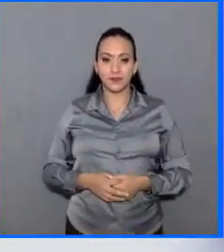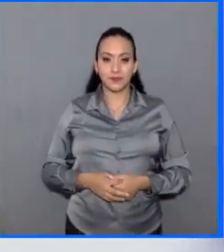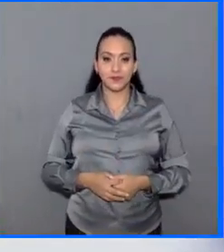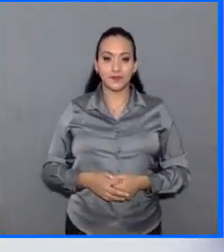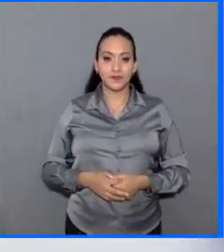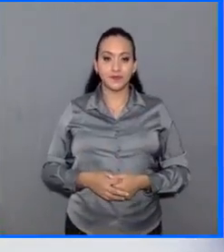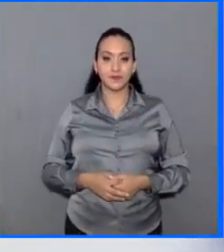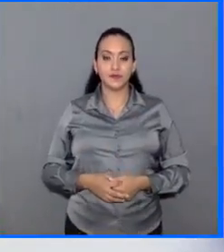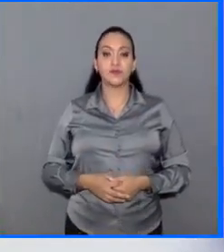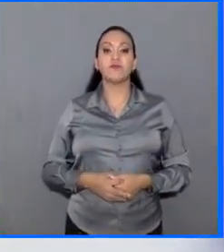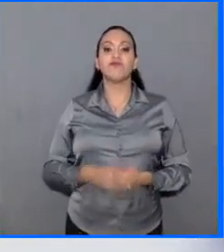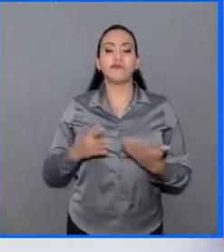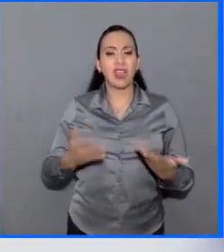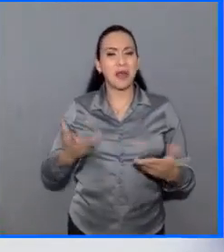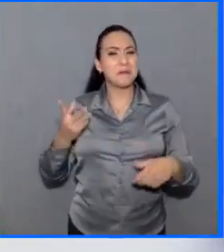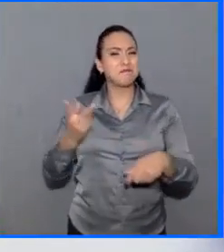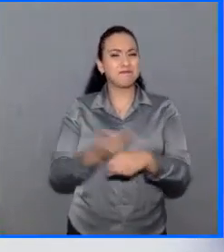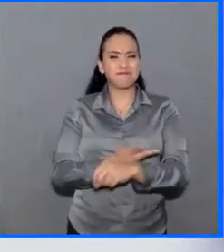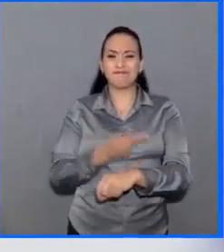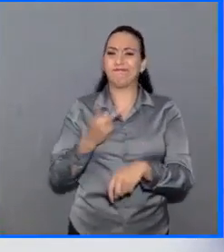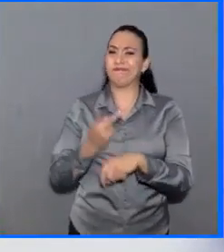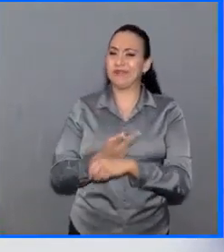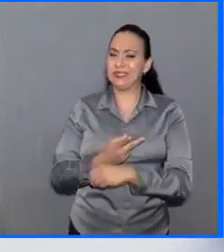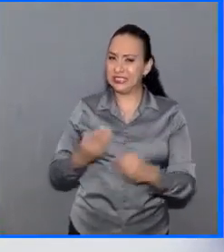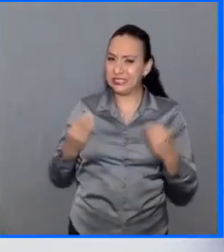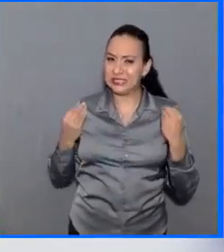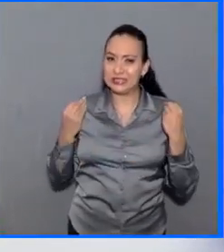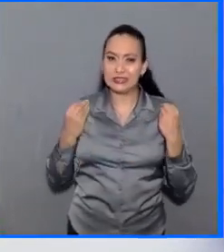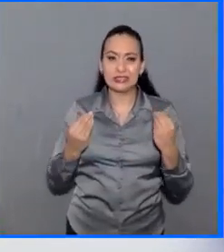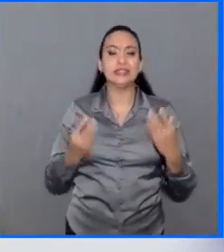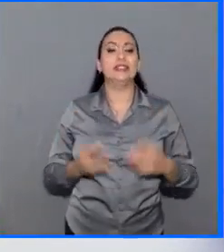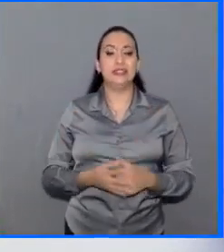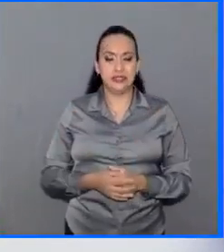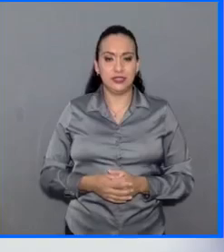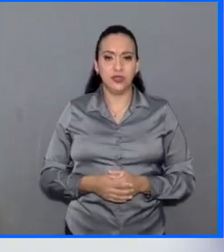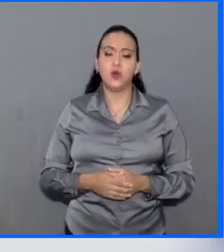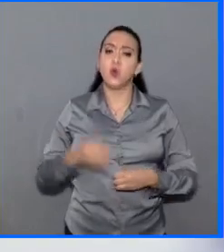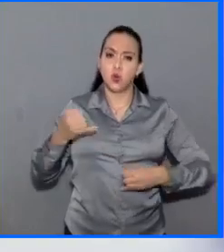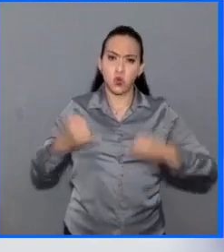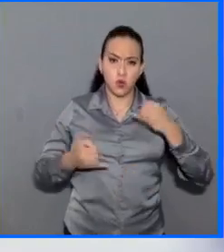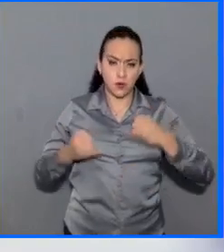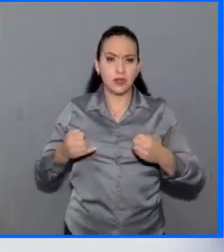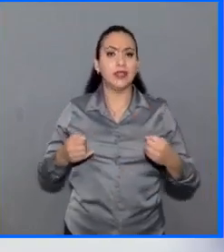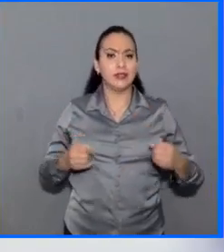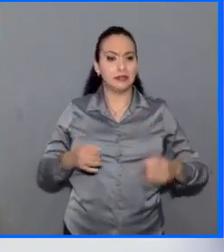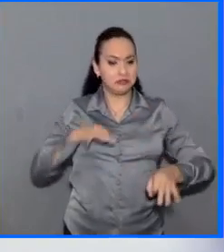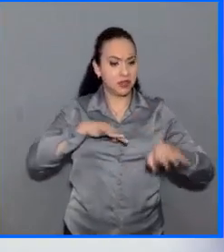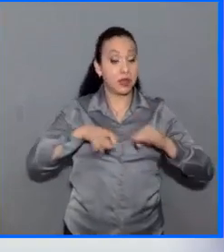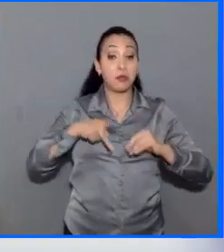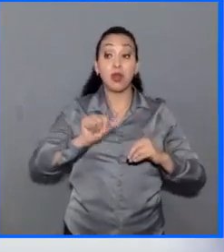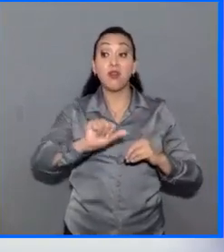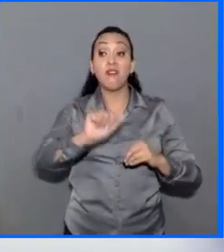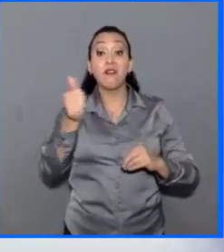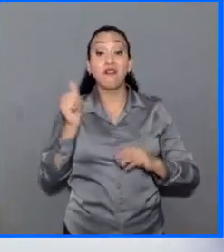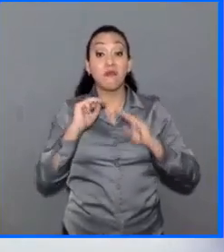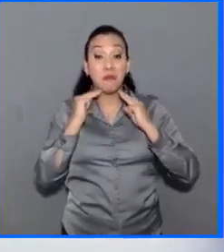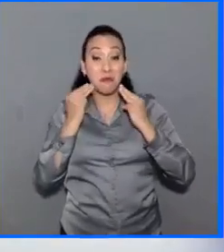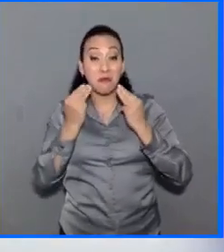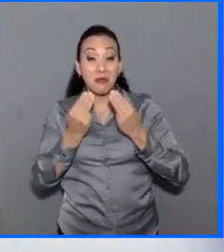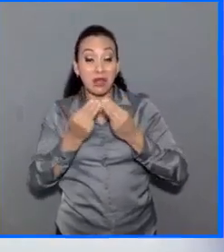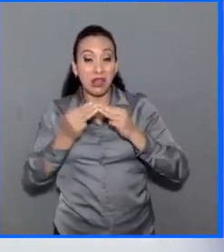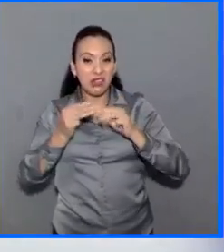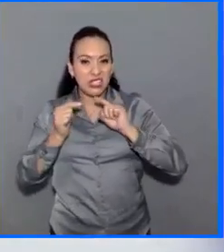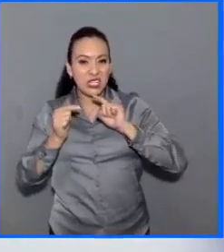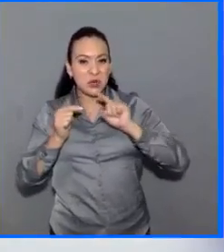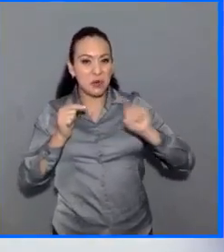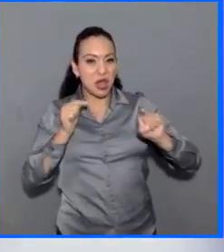siderales de dinero que mueven son también personas poderosas que llegaron a atentar, han